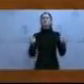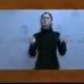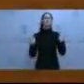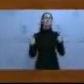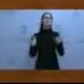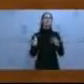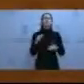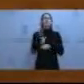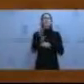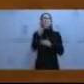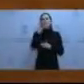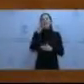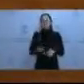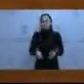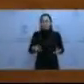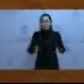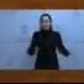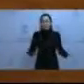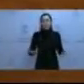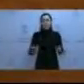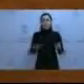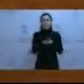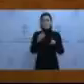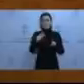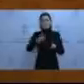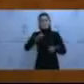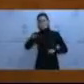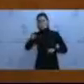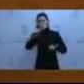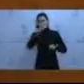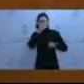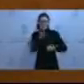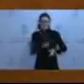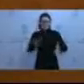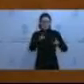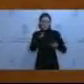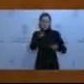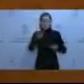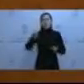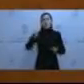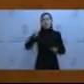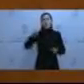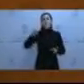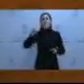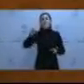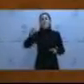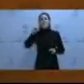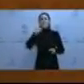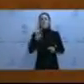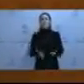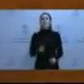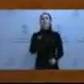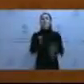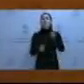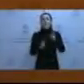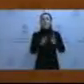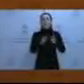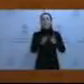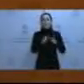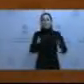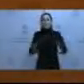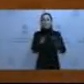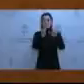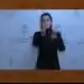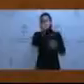eso? Como bien se decía en otros... Bueno, yo lo digo, el señor Arbizu es gerente del área 7 de Mieres, vamos a poner